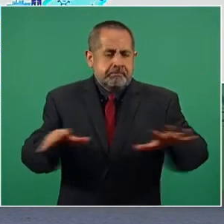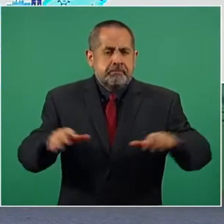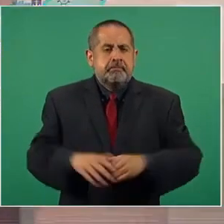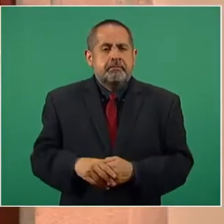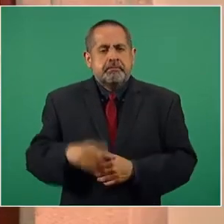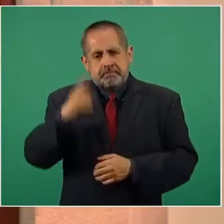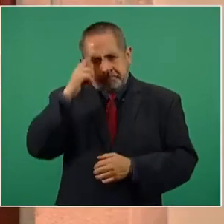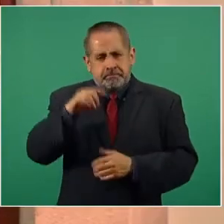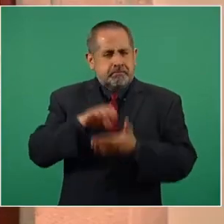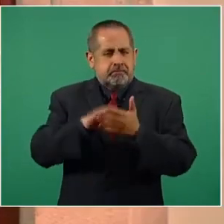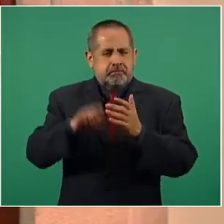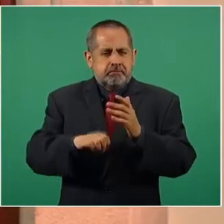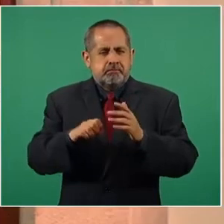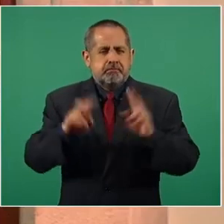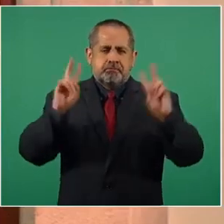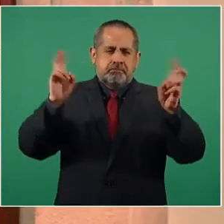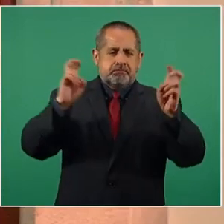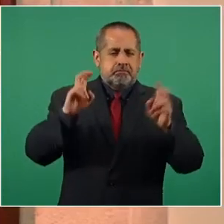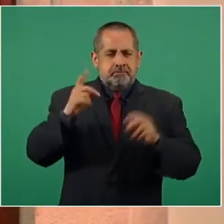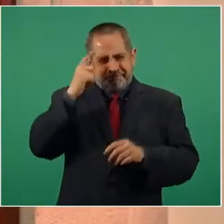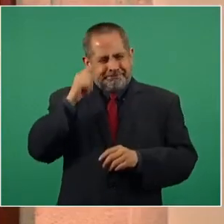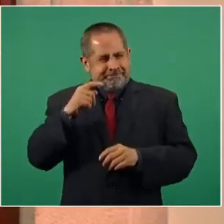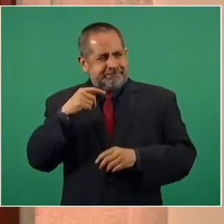para la construcción de la paz, que tenemos